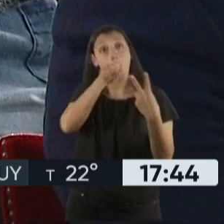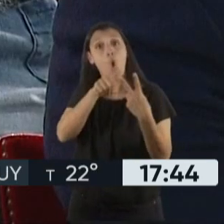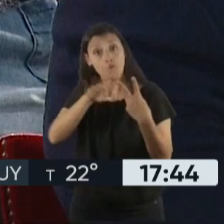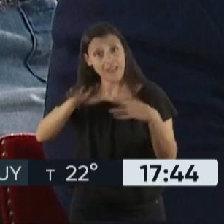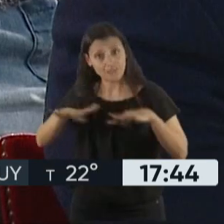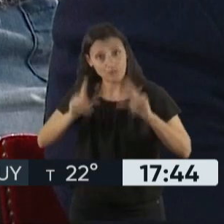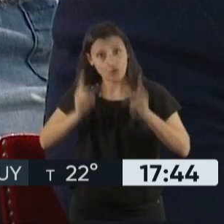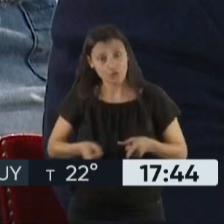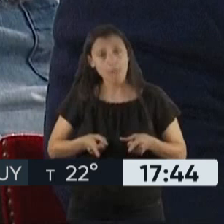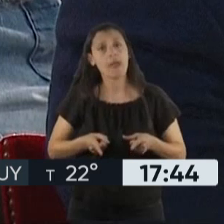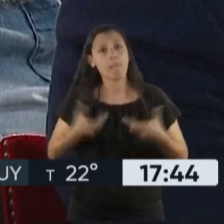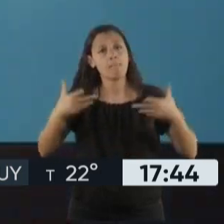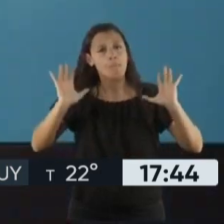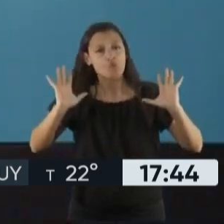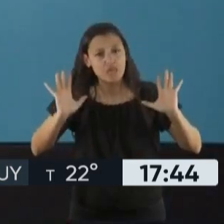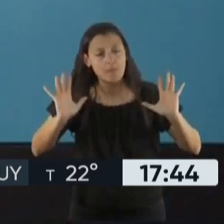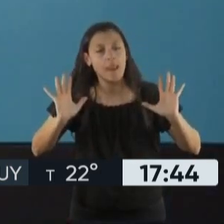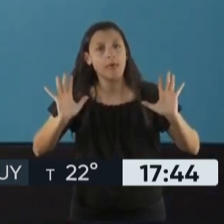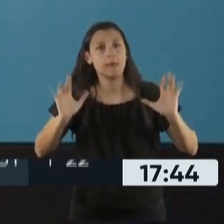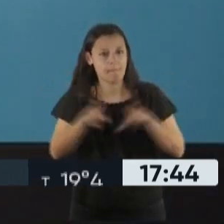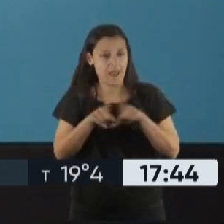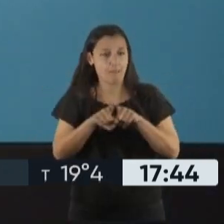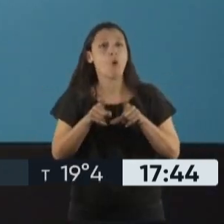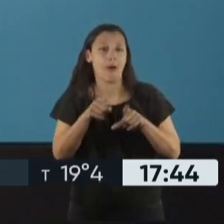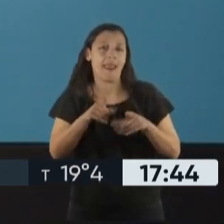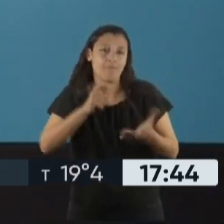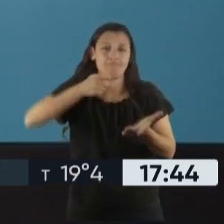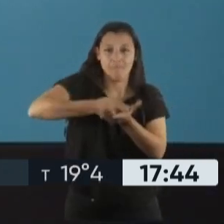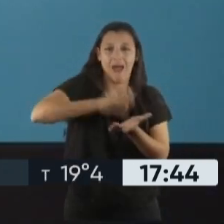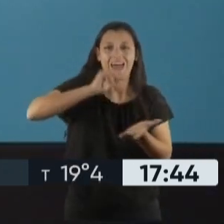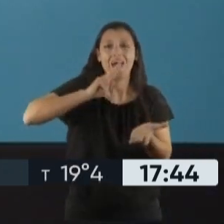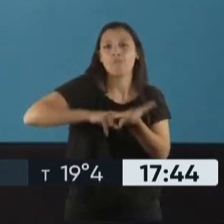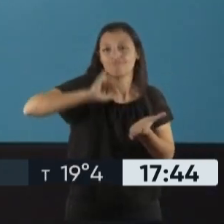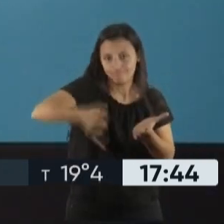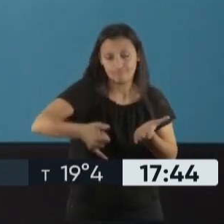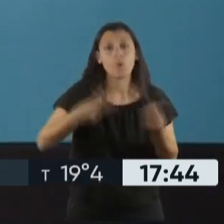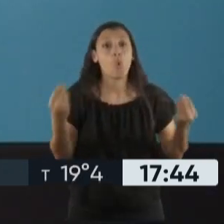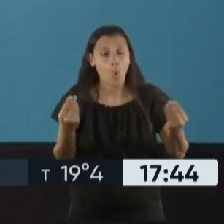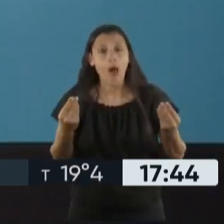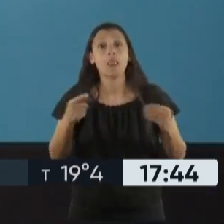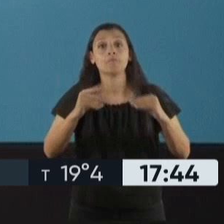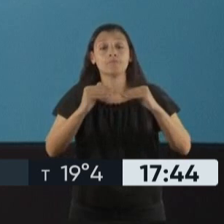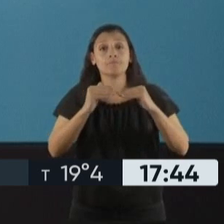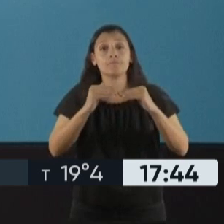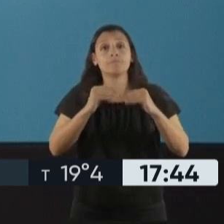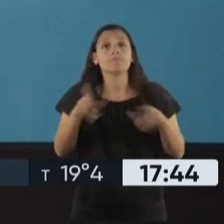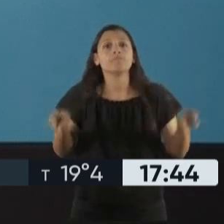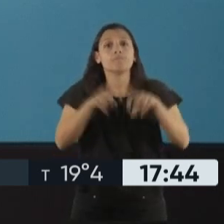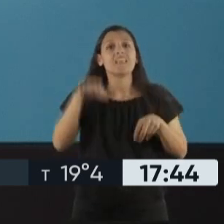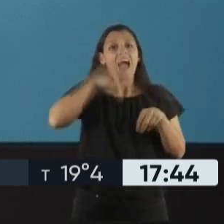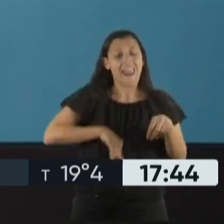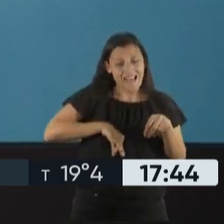condición posible para la aplicación del margen de renta inesperada es que el aumento del margen de ganancia en el